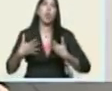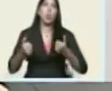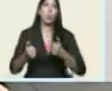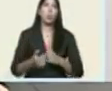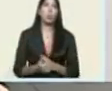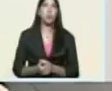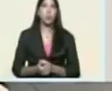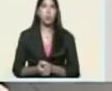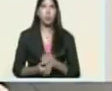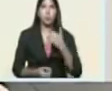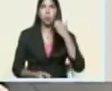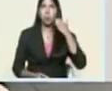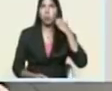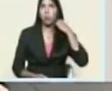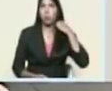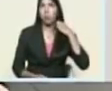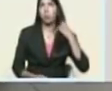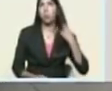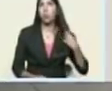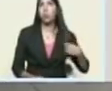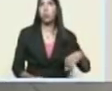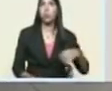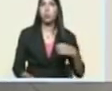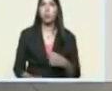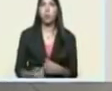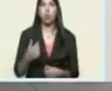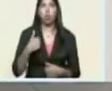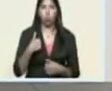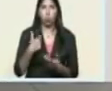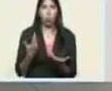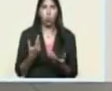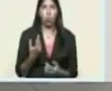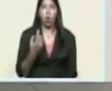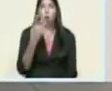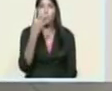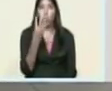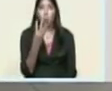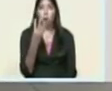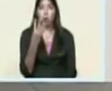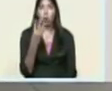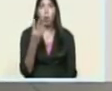Yo podría decir que es la tercera elección en 4 meses.